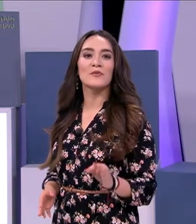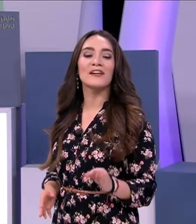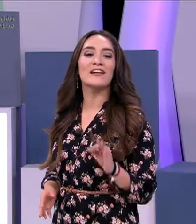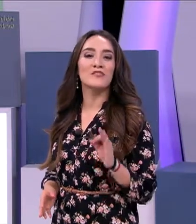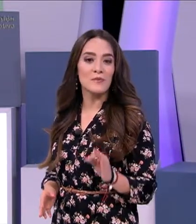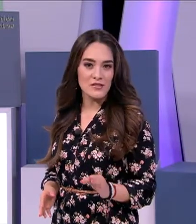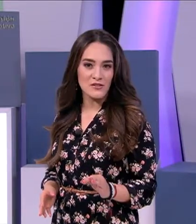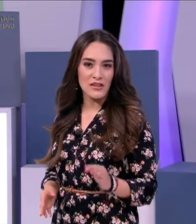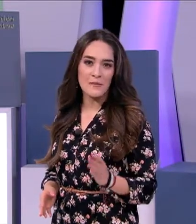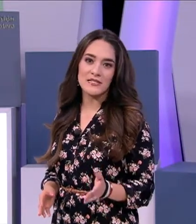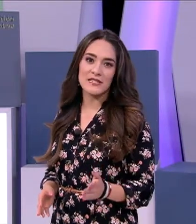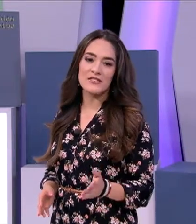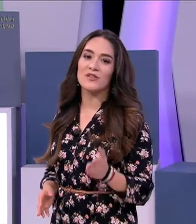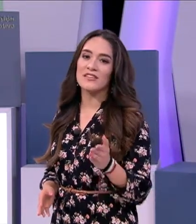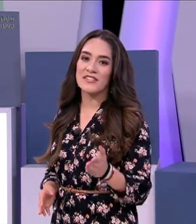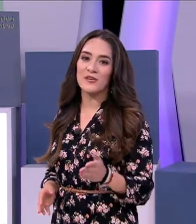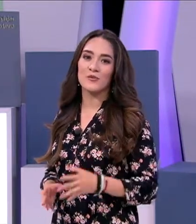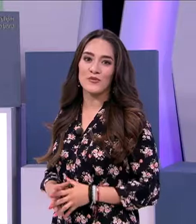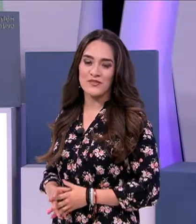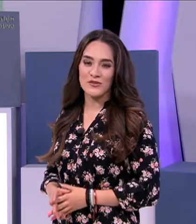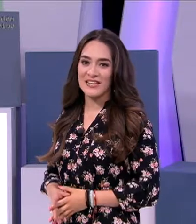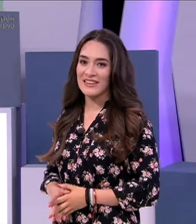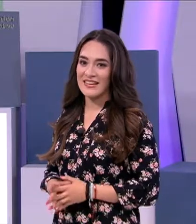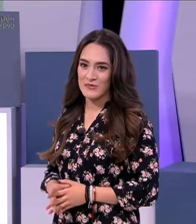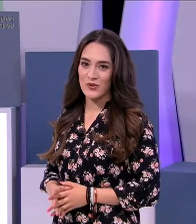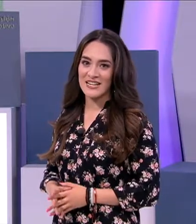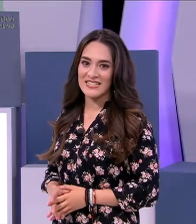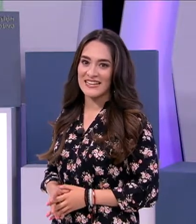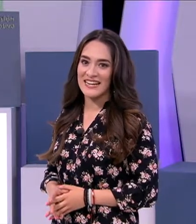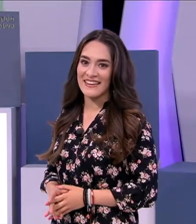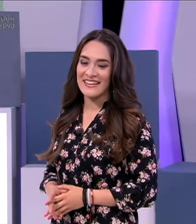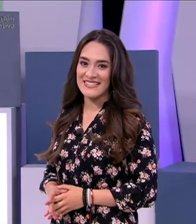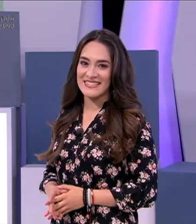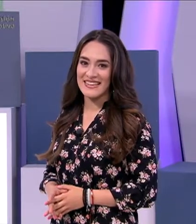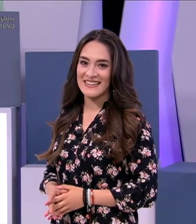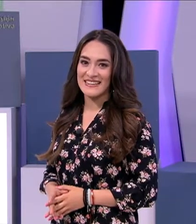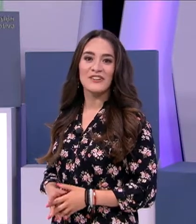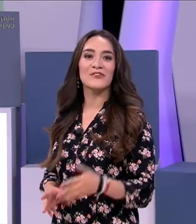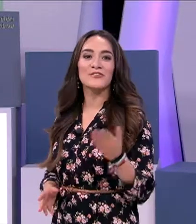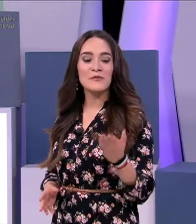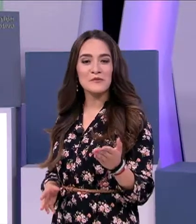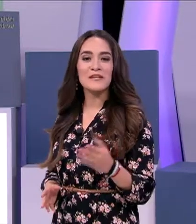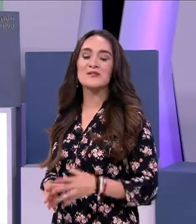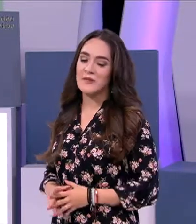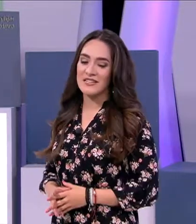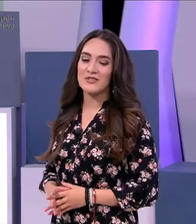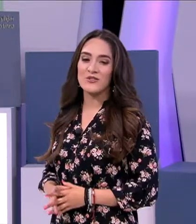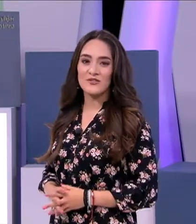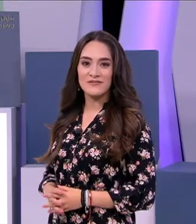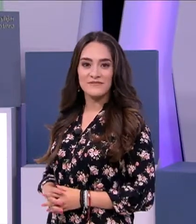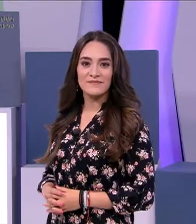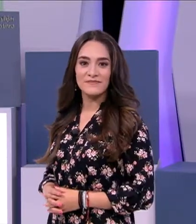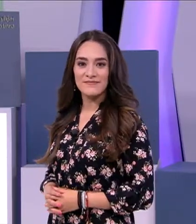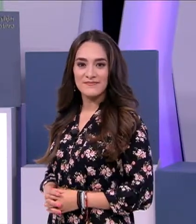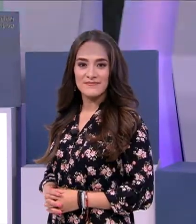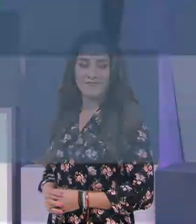enfocados en promover la formación, capacitación y desarrollo profesional de las mujeres en el área de la ciencia. Conozcamos más sobre